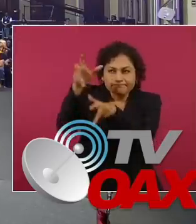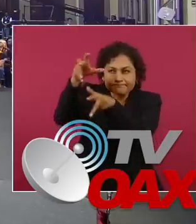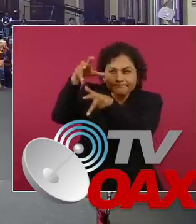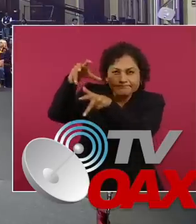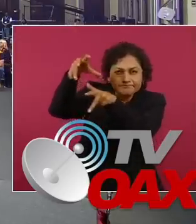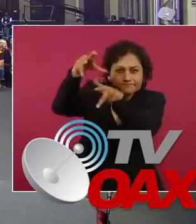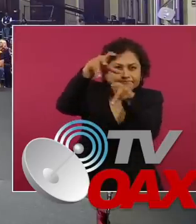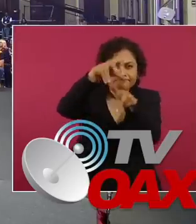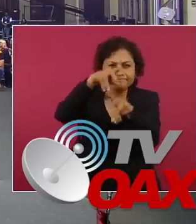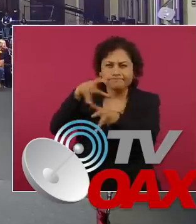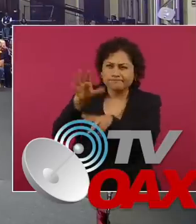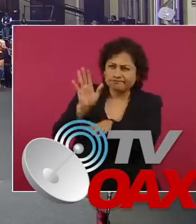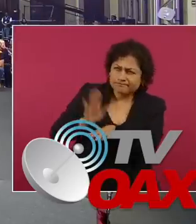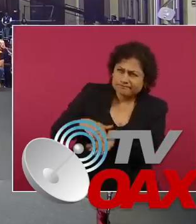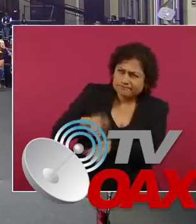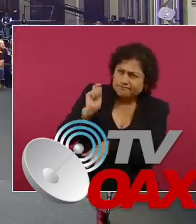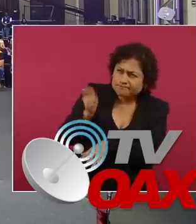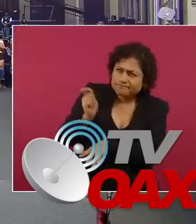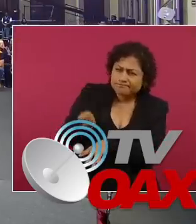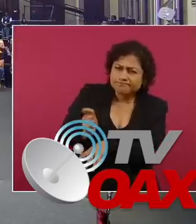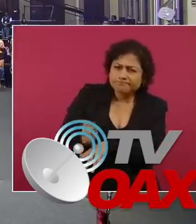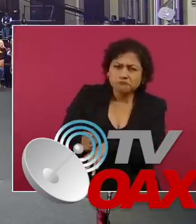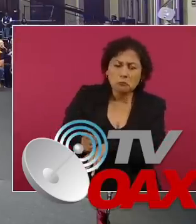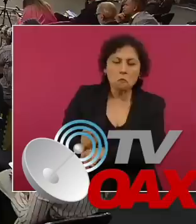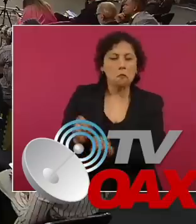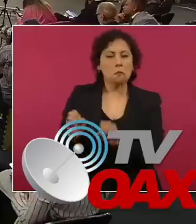Y ahora salió esto.